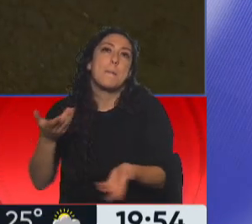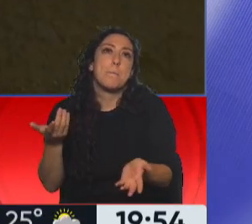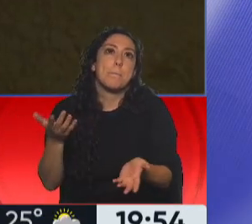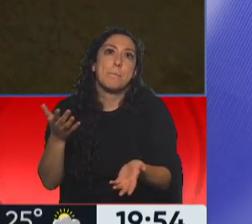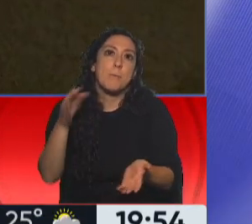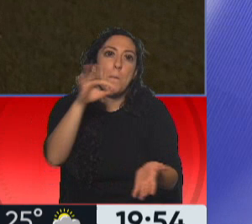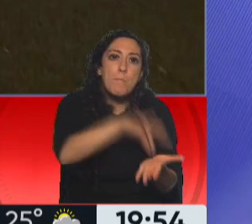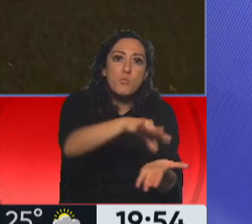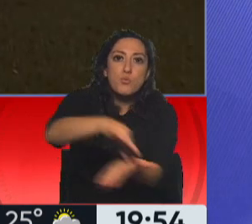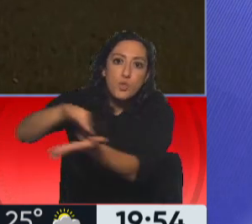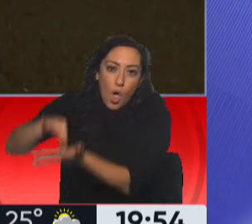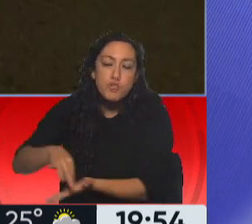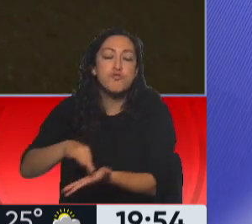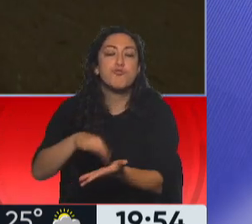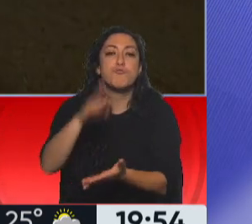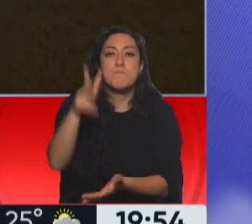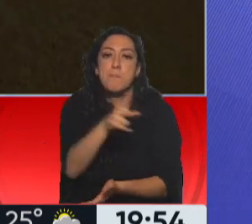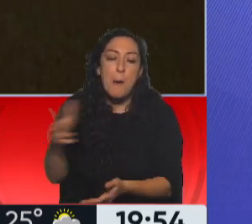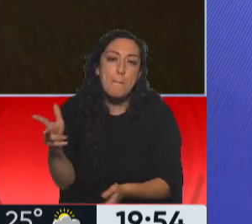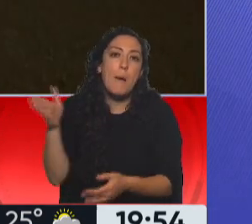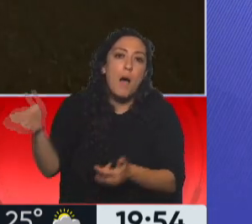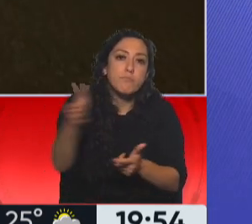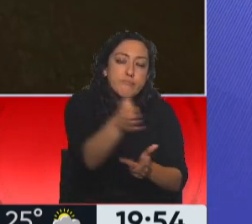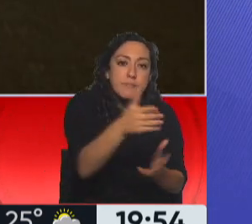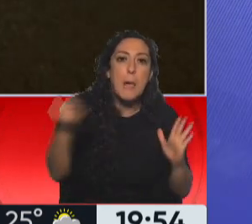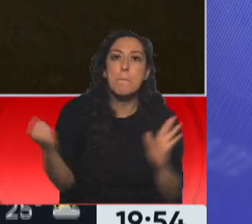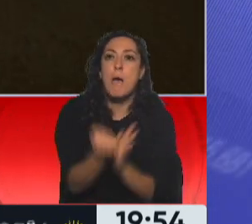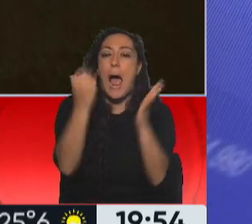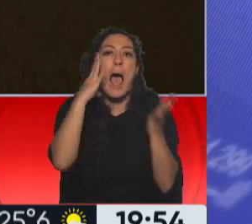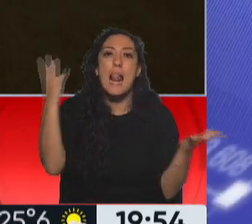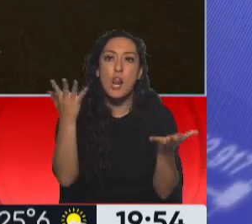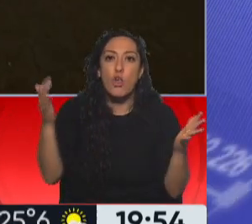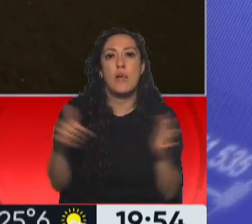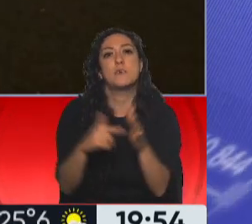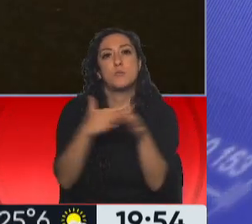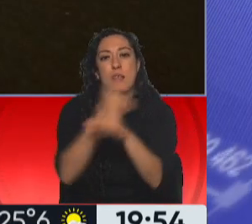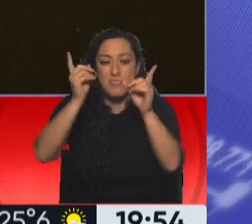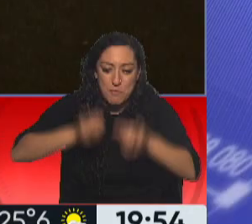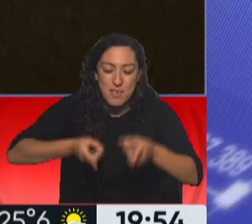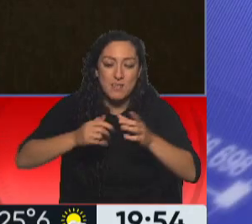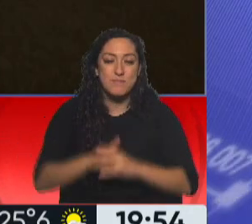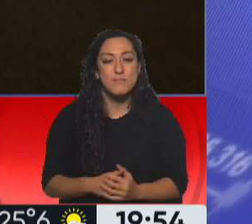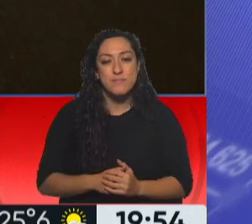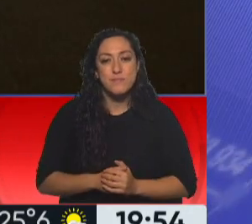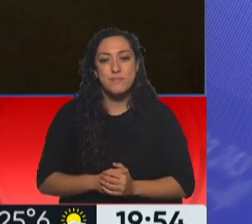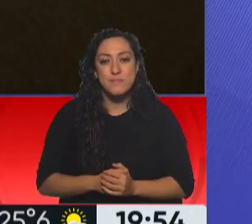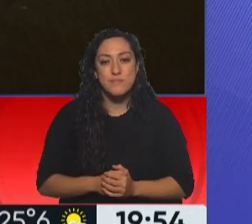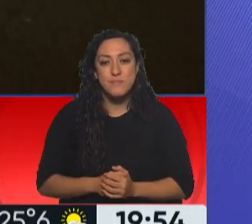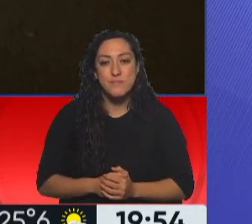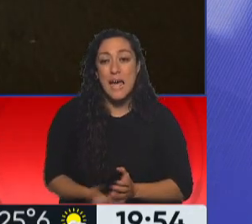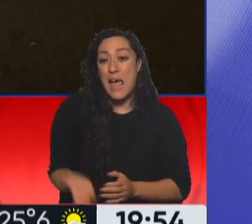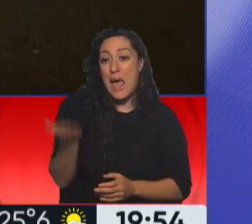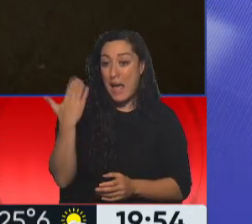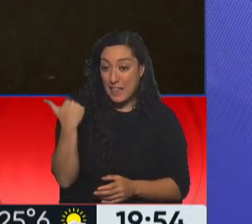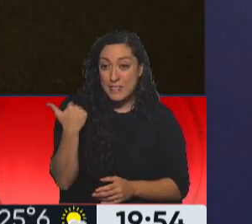Papa, bueno, marcó un punto, un antes y un después en la ciudad de Buenos Aires. Pudimos hablar en off